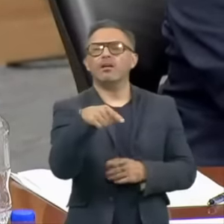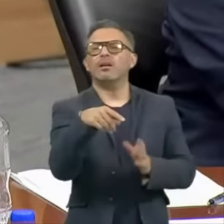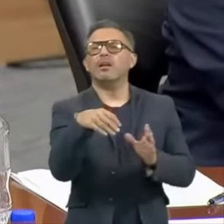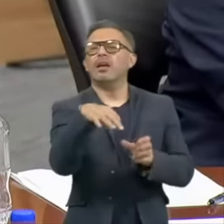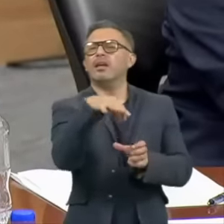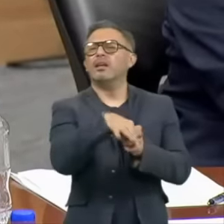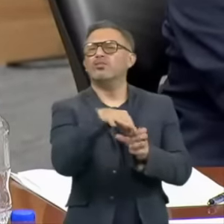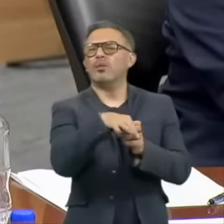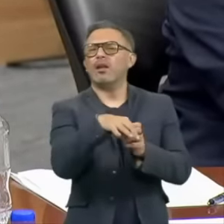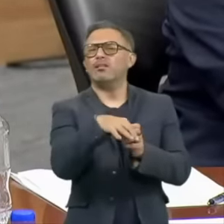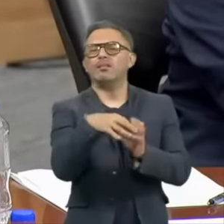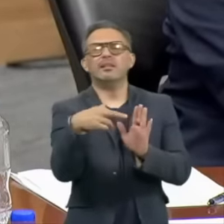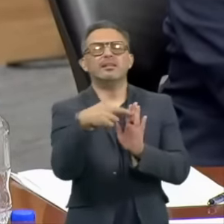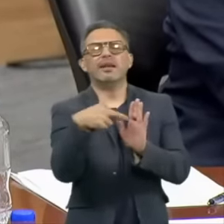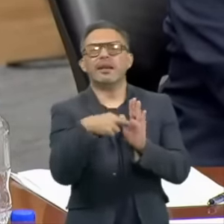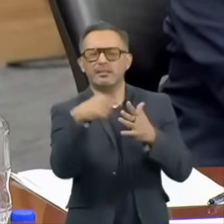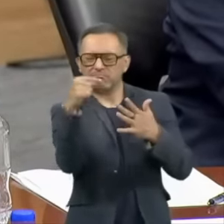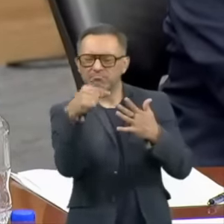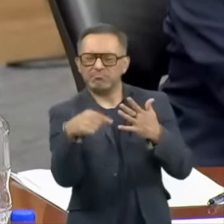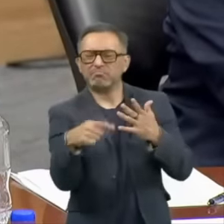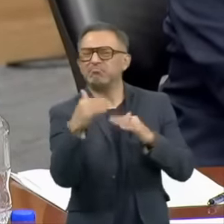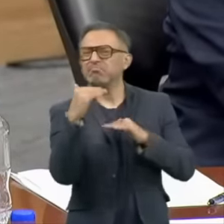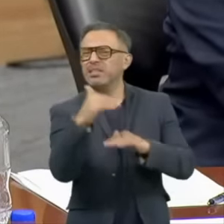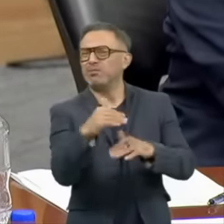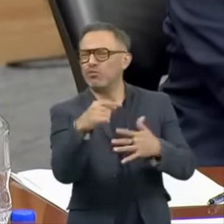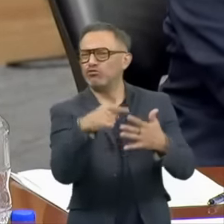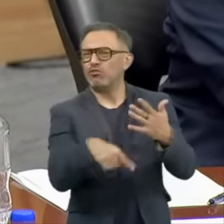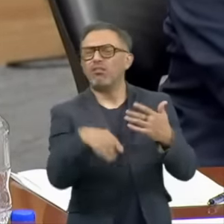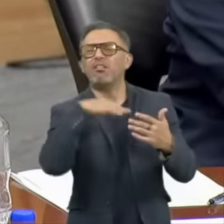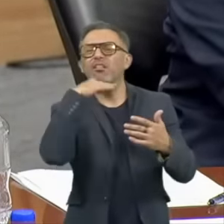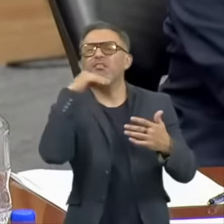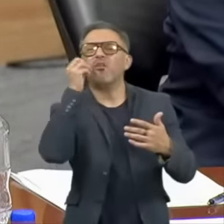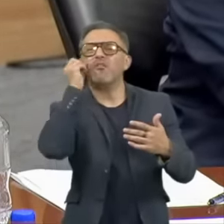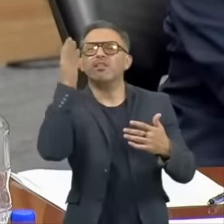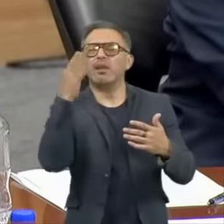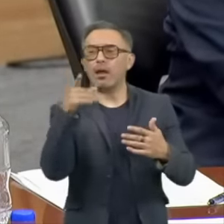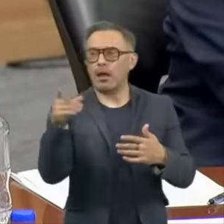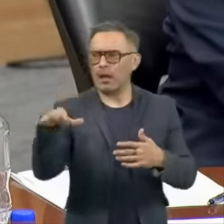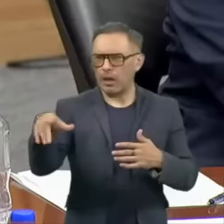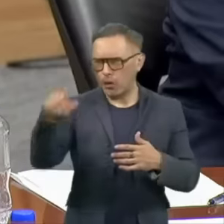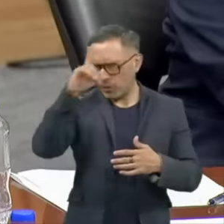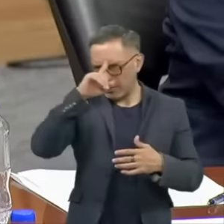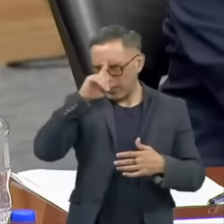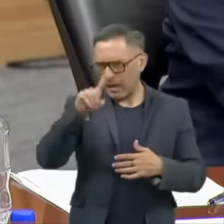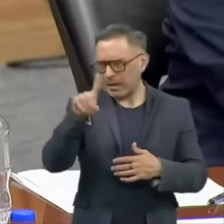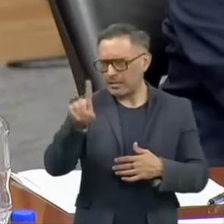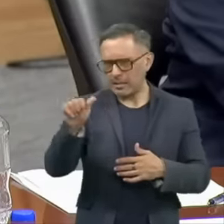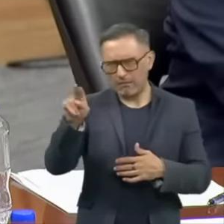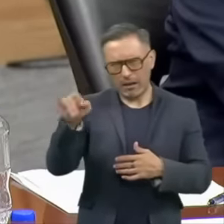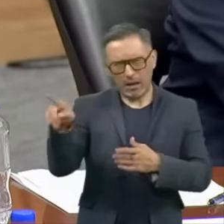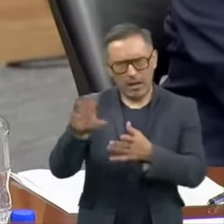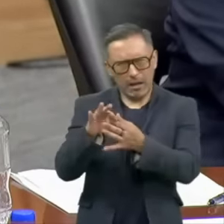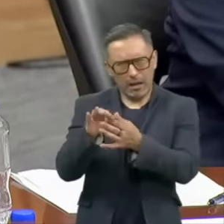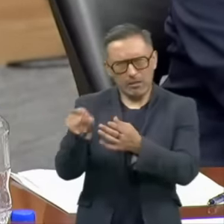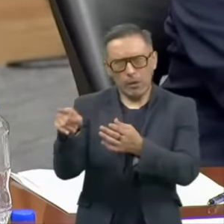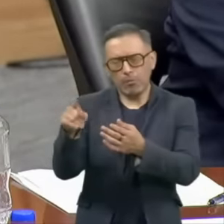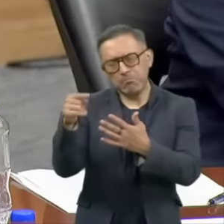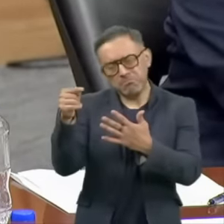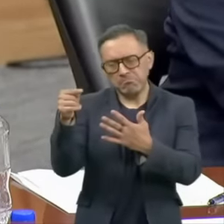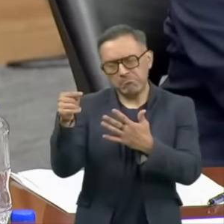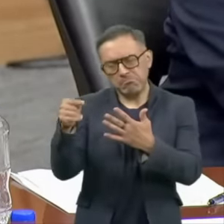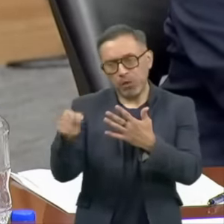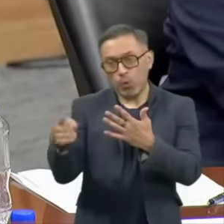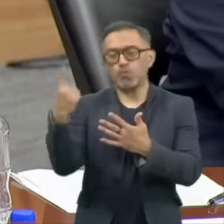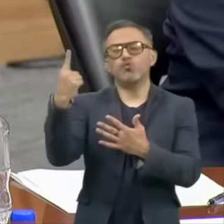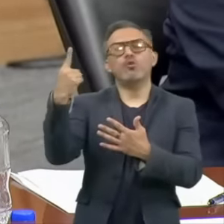electorales. La consejera Claudia Zavala, en su intervención, creo que solo dijo una cosa atinada, que es que estamos